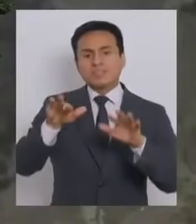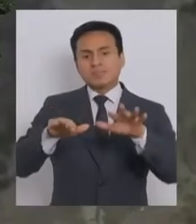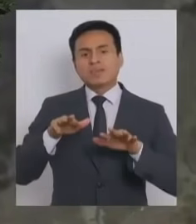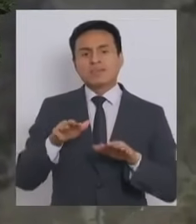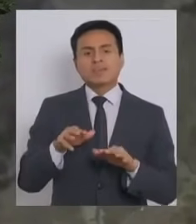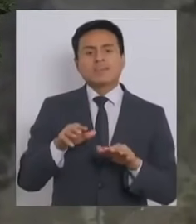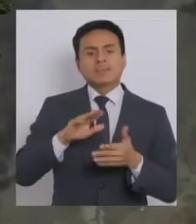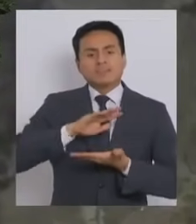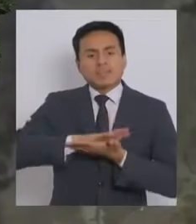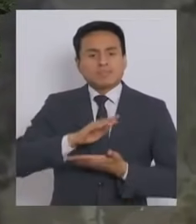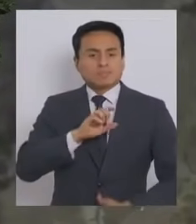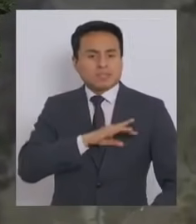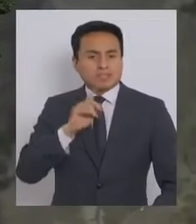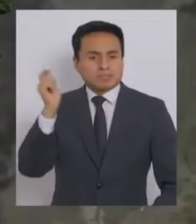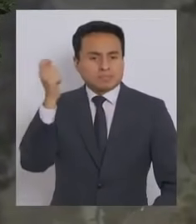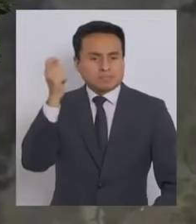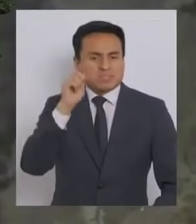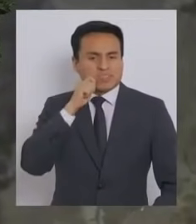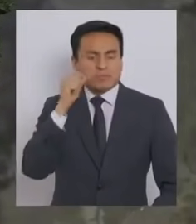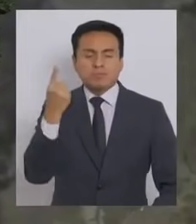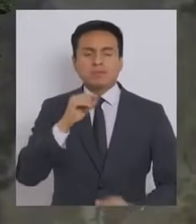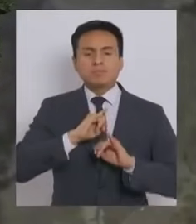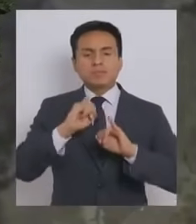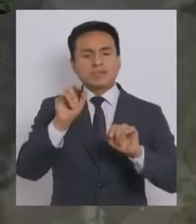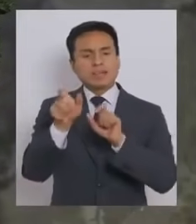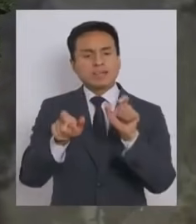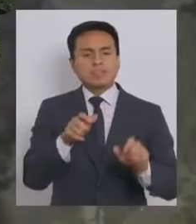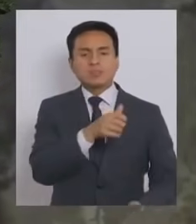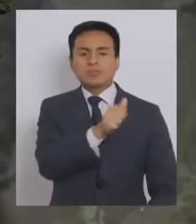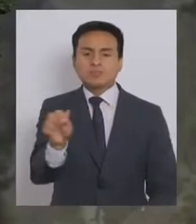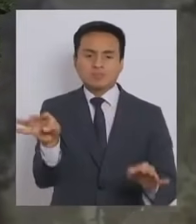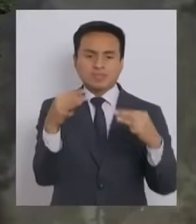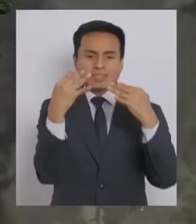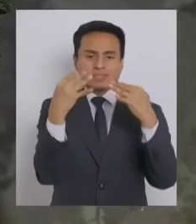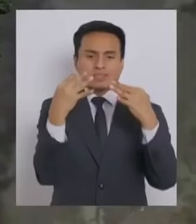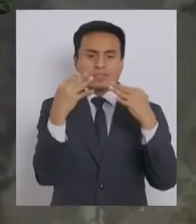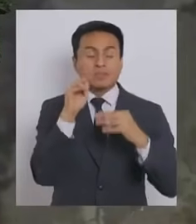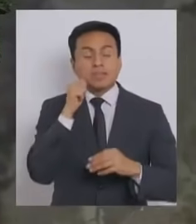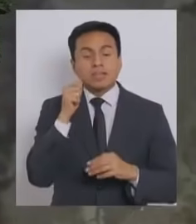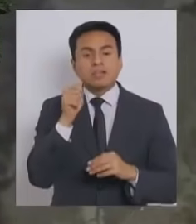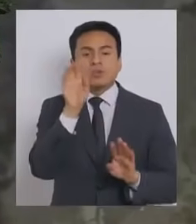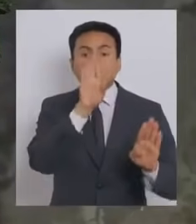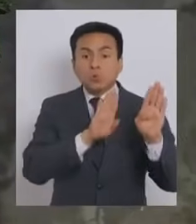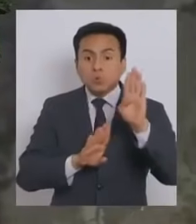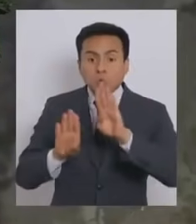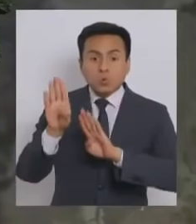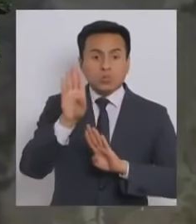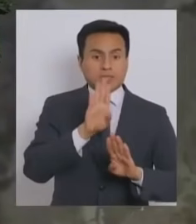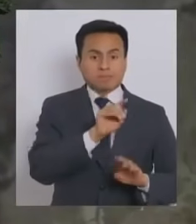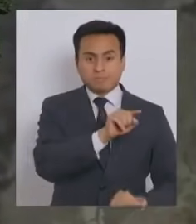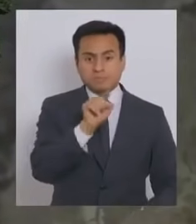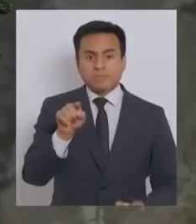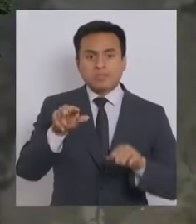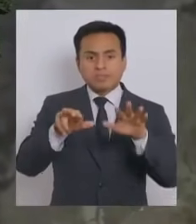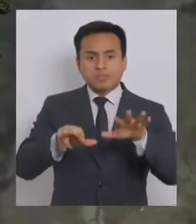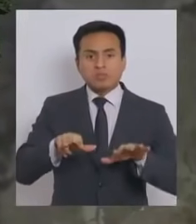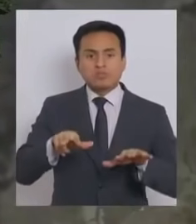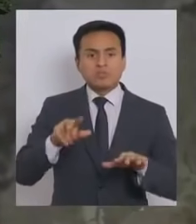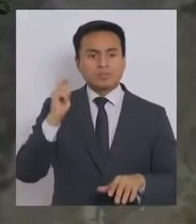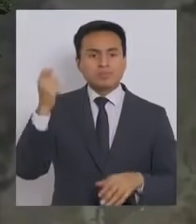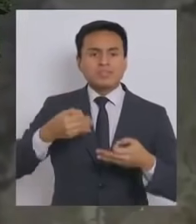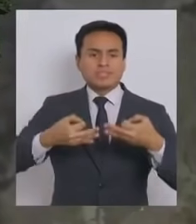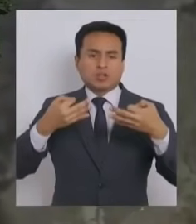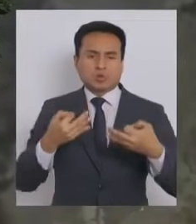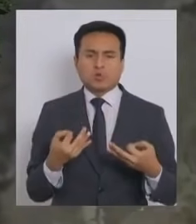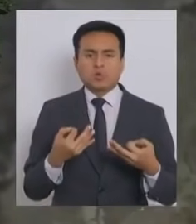fiestas patrias. El primer mensaje para todos los chilenos y chilenas que nos ven es que se cuiden. Necesitamos tener un 18 seguro. Han